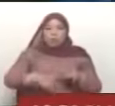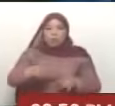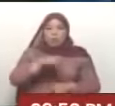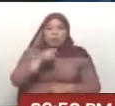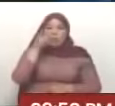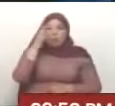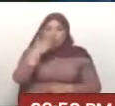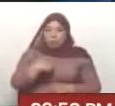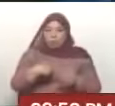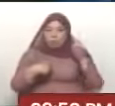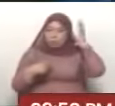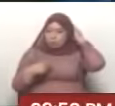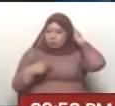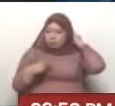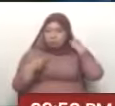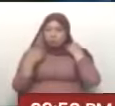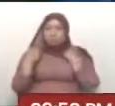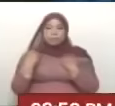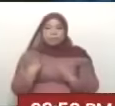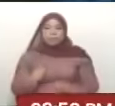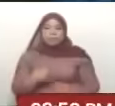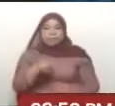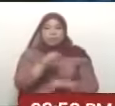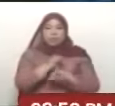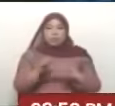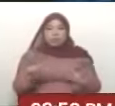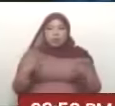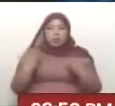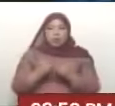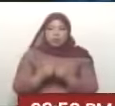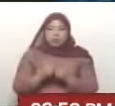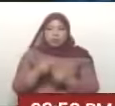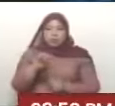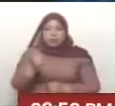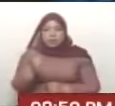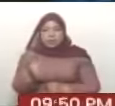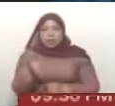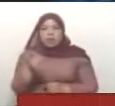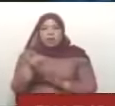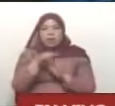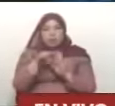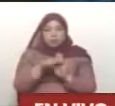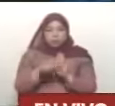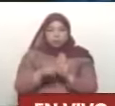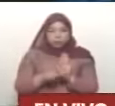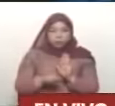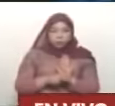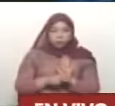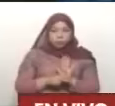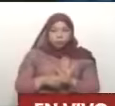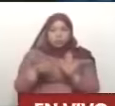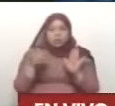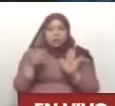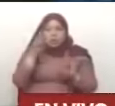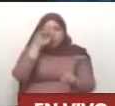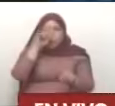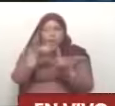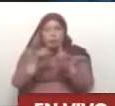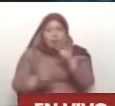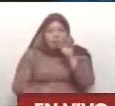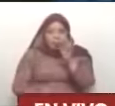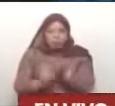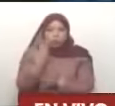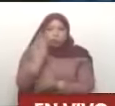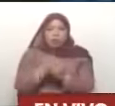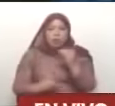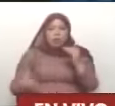los pobres. Y para ello usted definió un conjunto de 10 vértices. 10 vértices que van a atacar los temas fundamentales